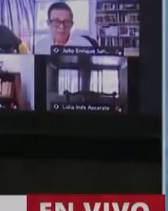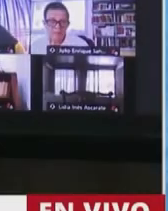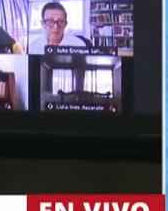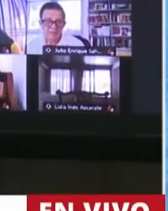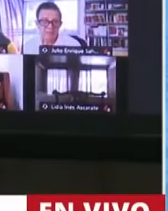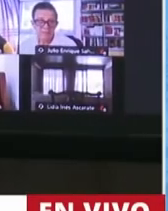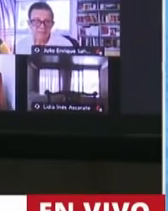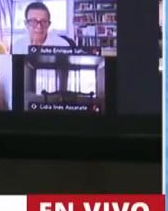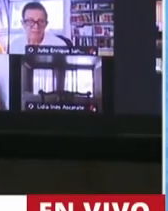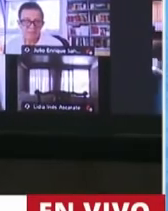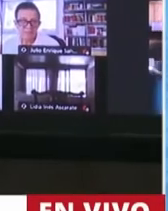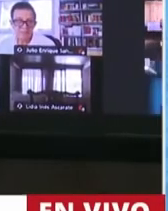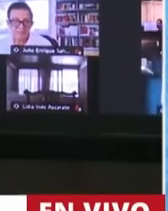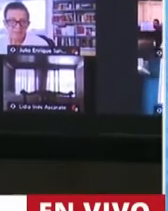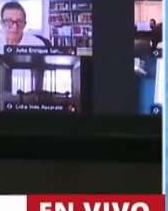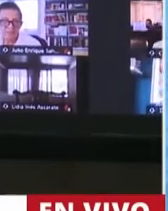de la palabra a la diputada Ocaña.